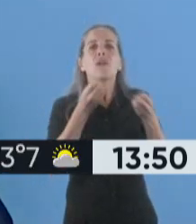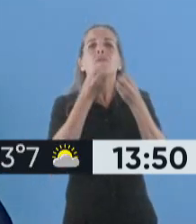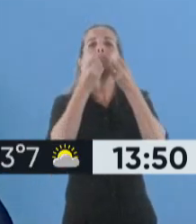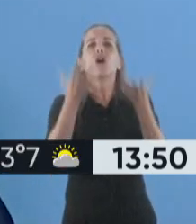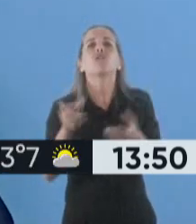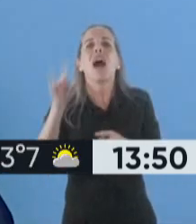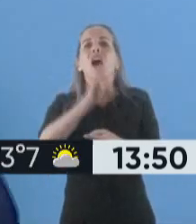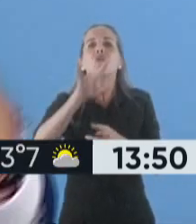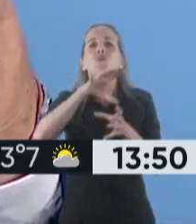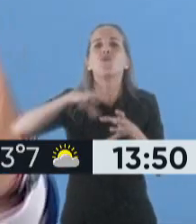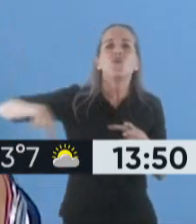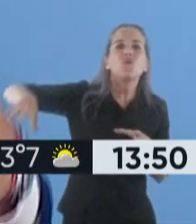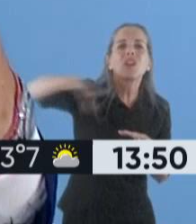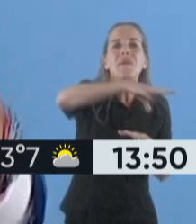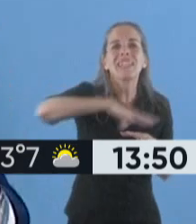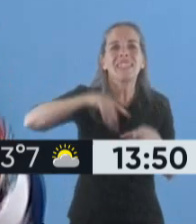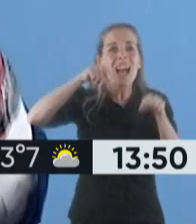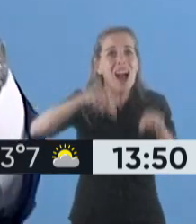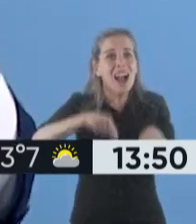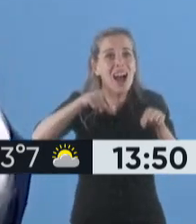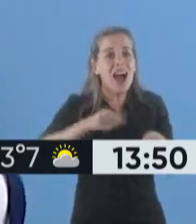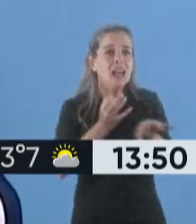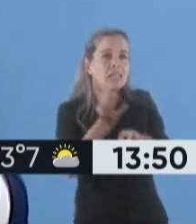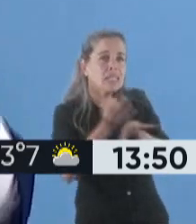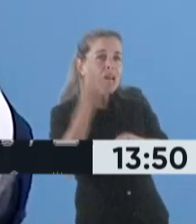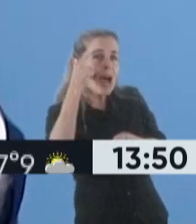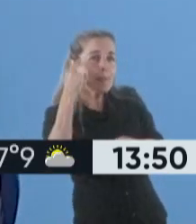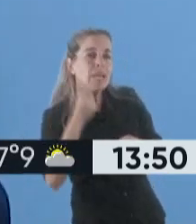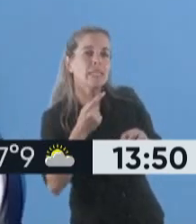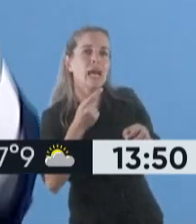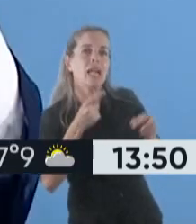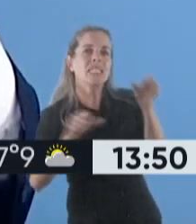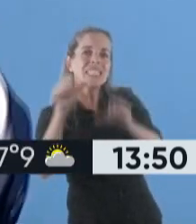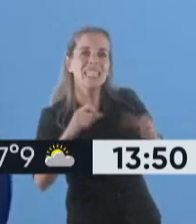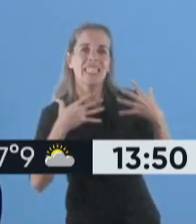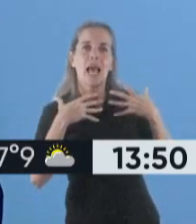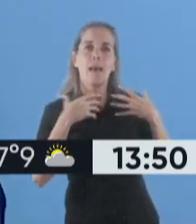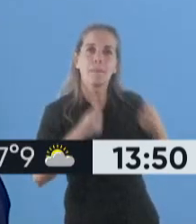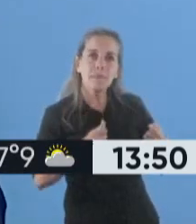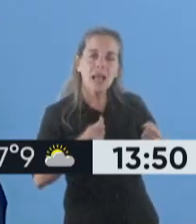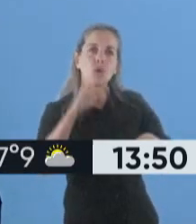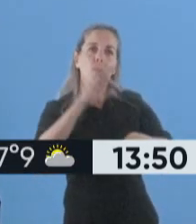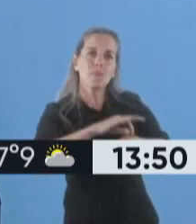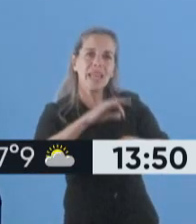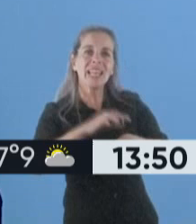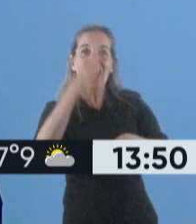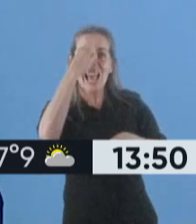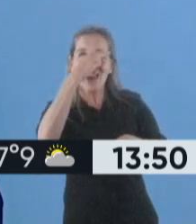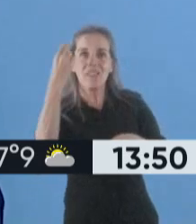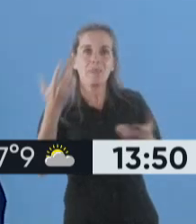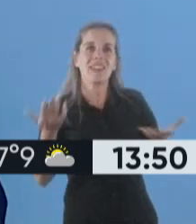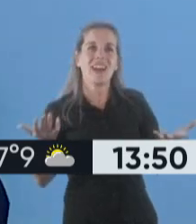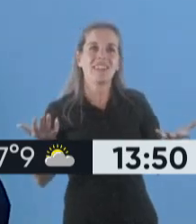universidad donde se aprenden ciencias médicas y fundamentalmente enfermería.